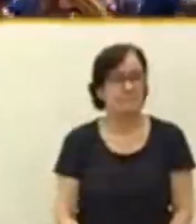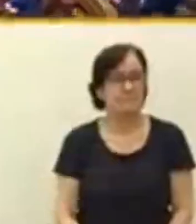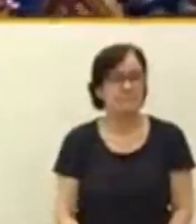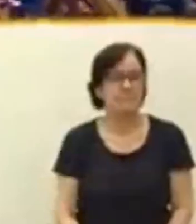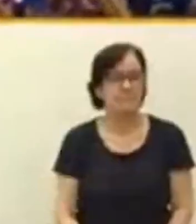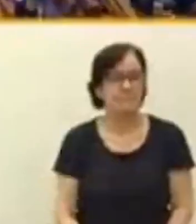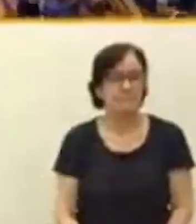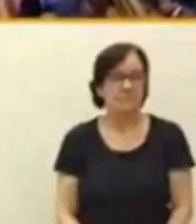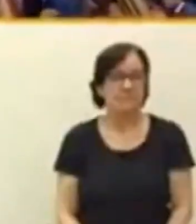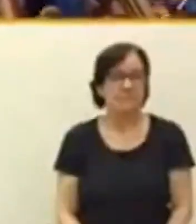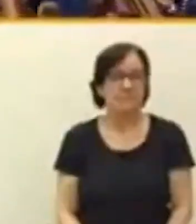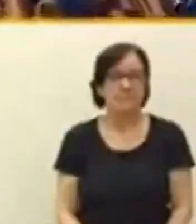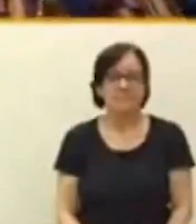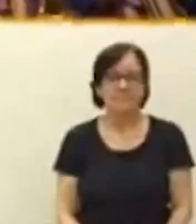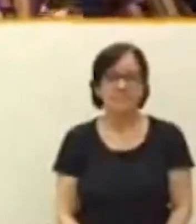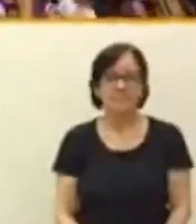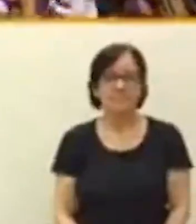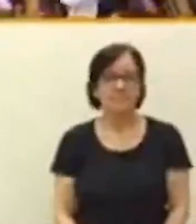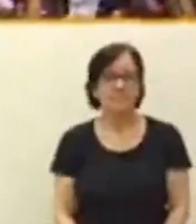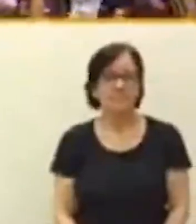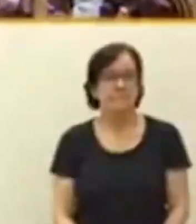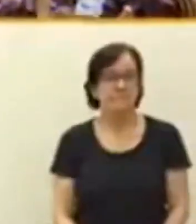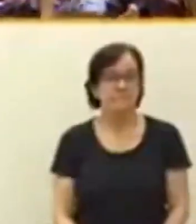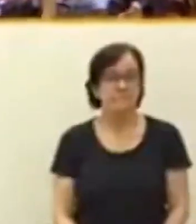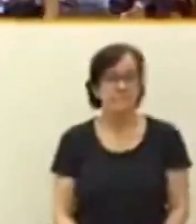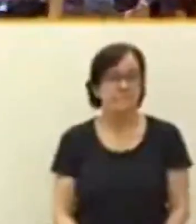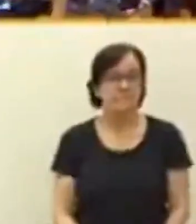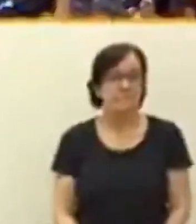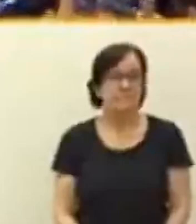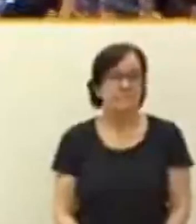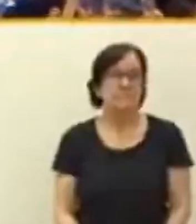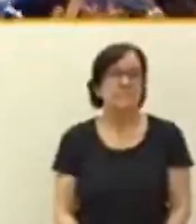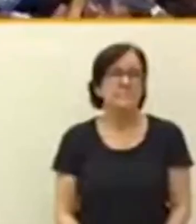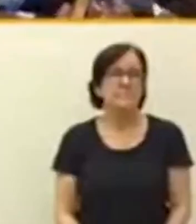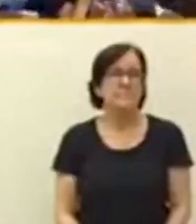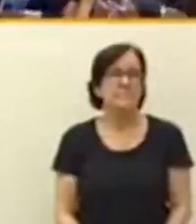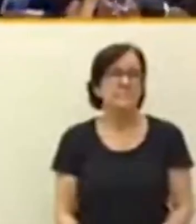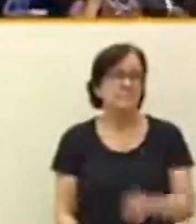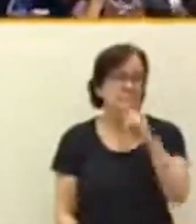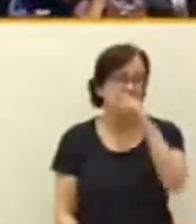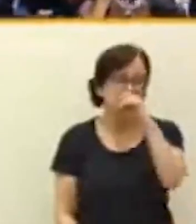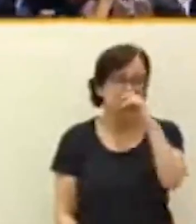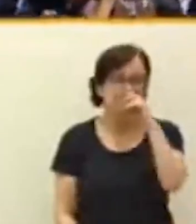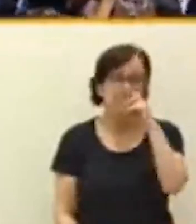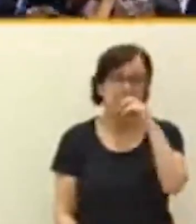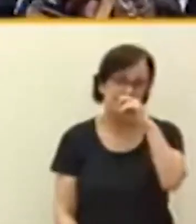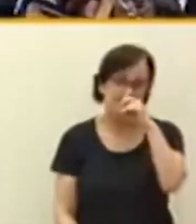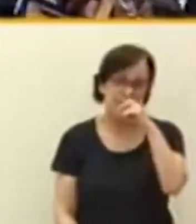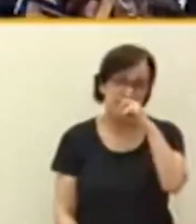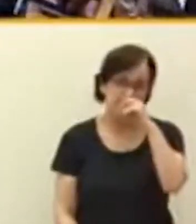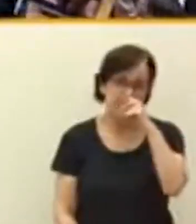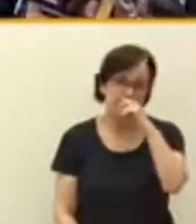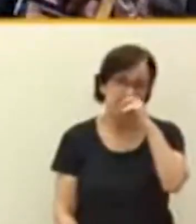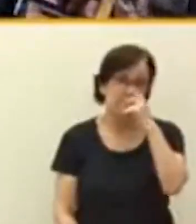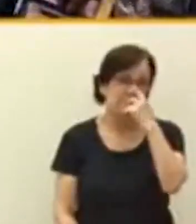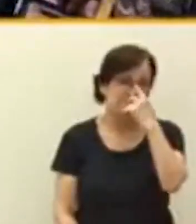escaños antes de que hablara el colombiano, al considerar impropio que ese terrorista, tal y como lo han llamado, mancille las